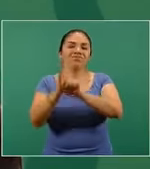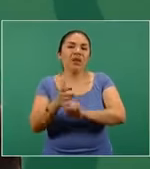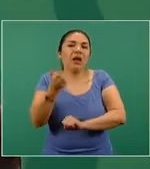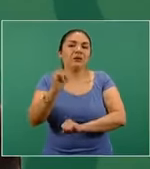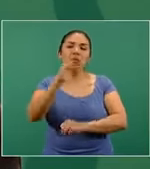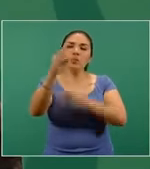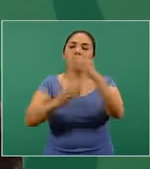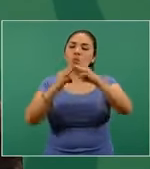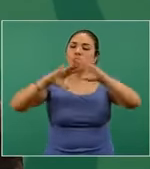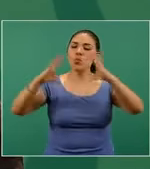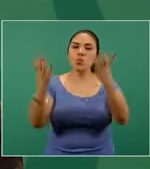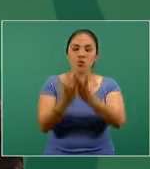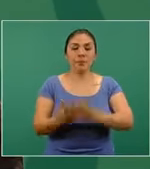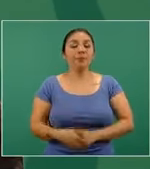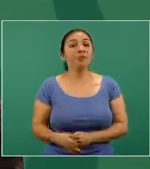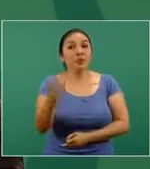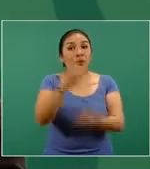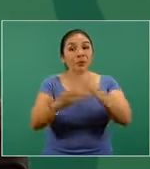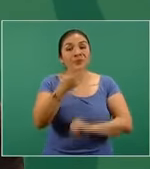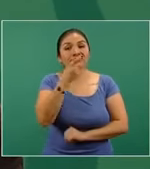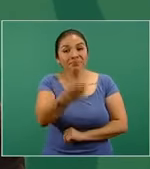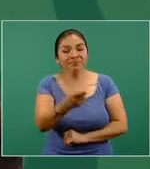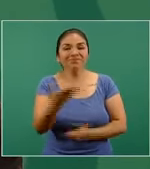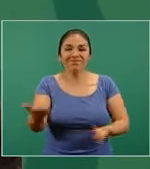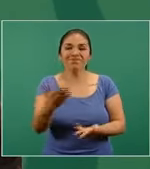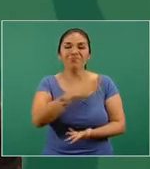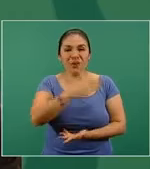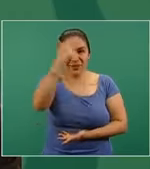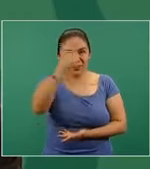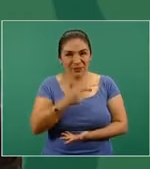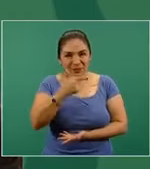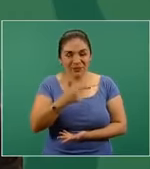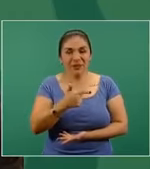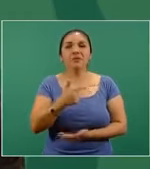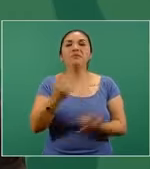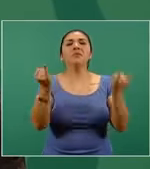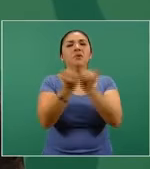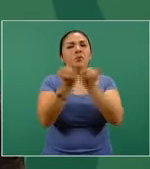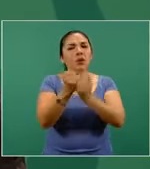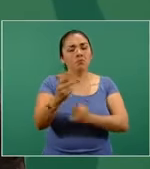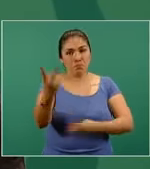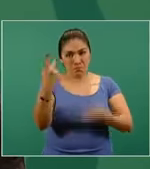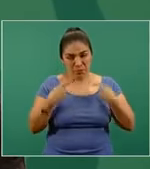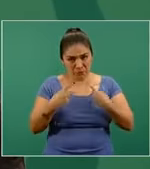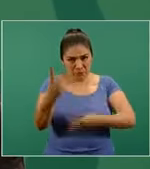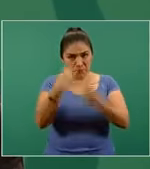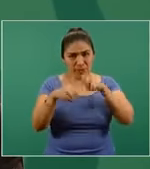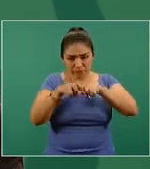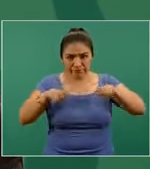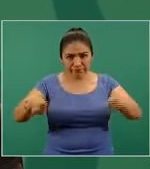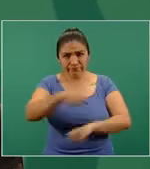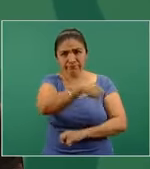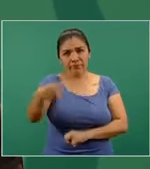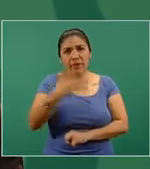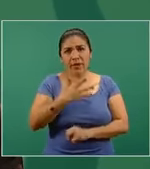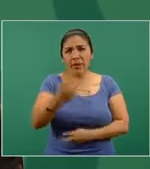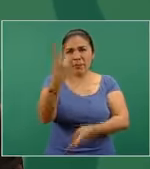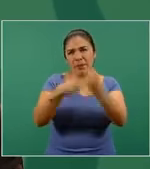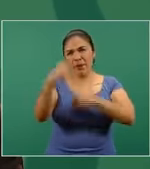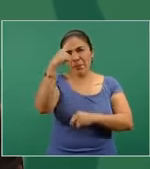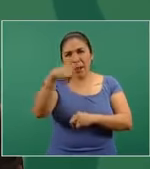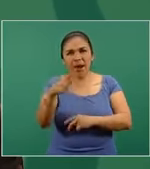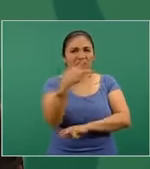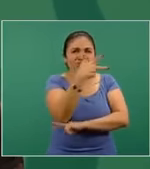nivel mundial. Tengan todos muy buenas noches, tanto los presentes que están en función de cubrir